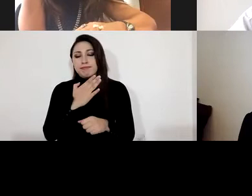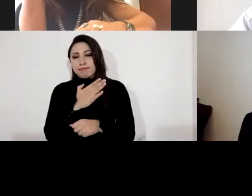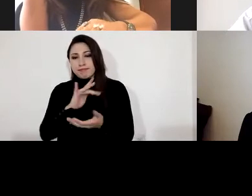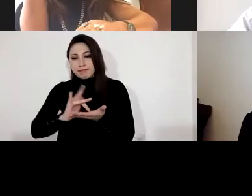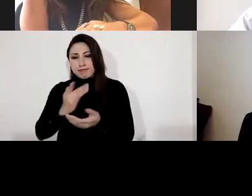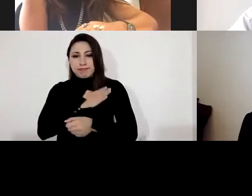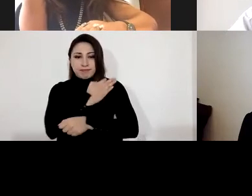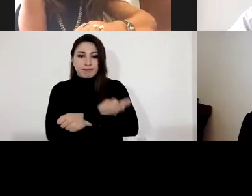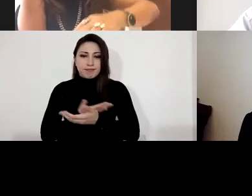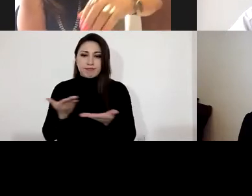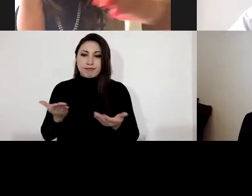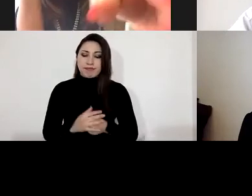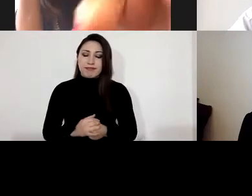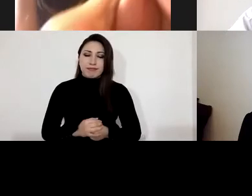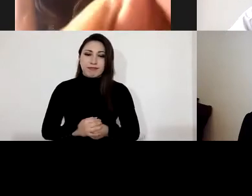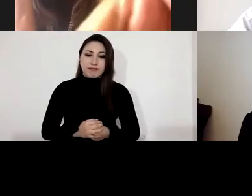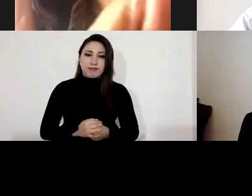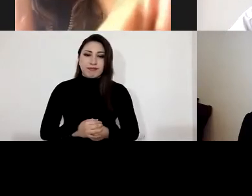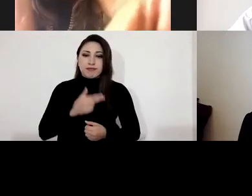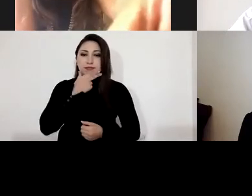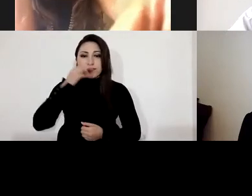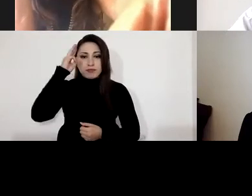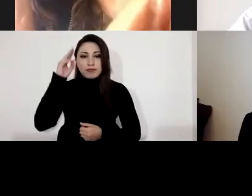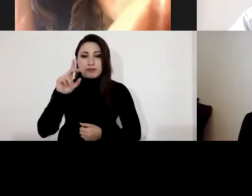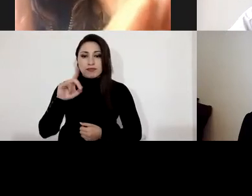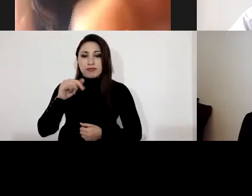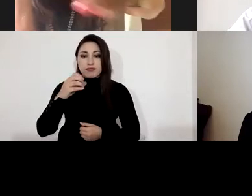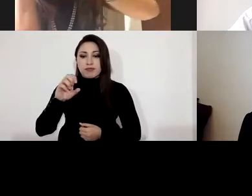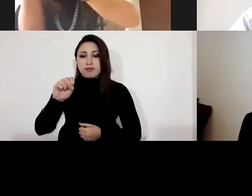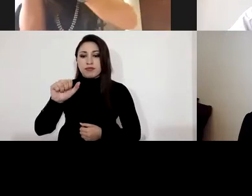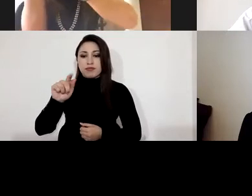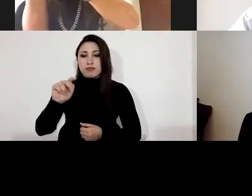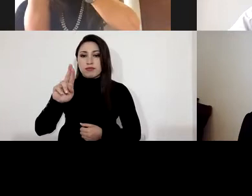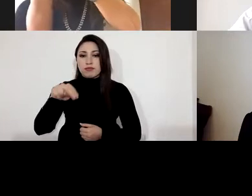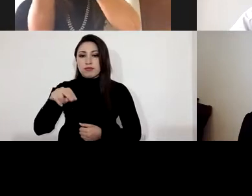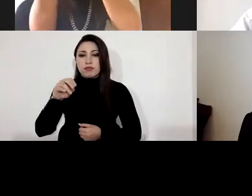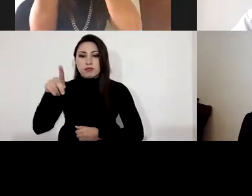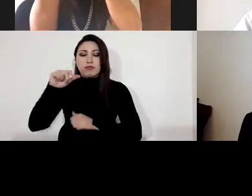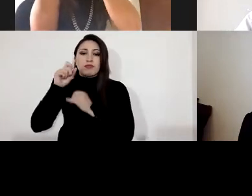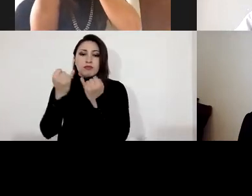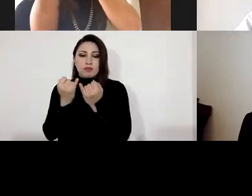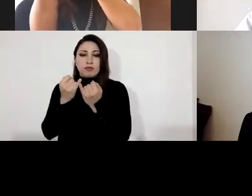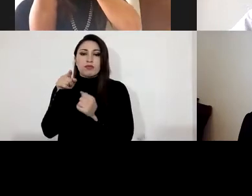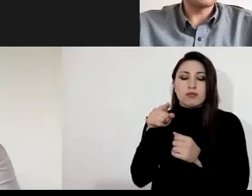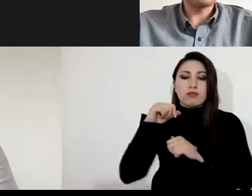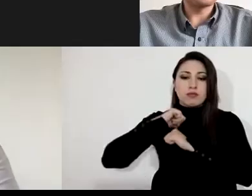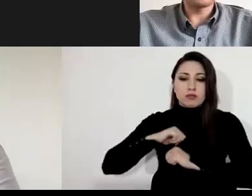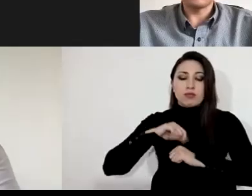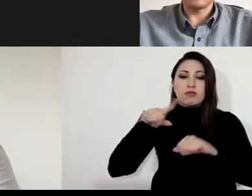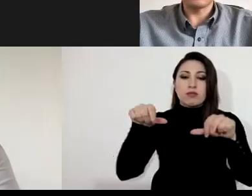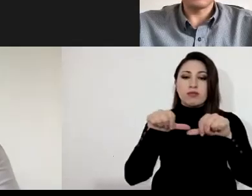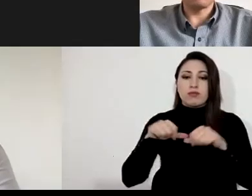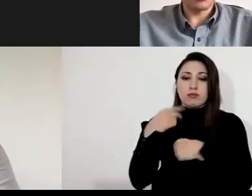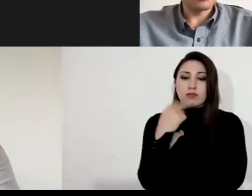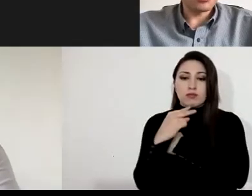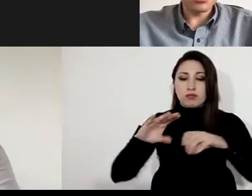buenas placer. Tardes. Al maestro Diego Antonio Saturno García, en su carácter de vocal y también como titular del canal de televisión. También